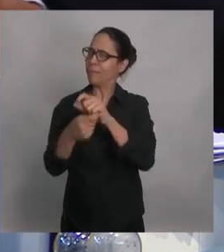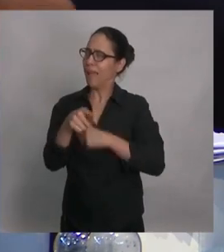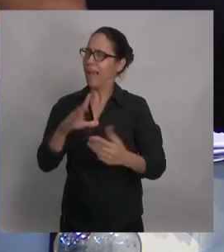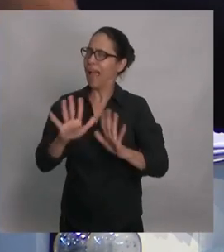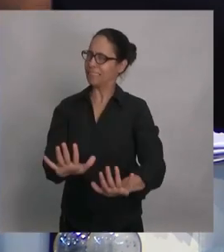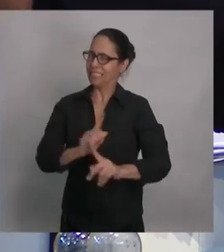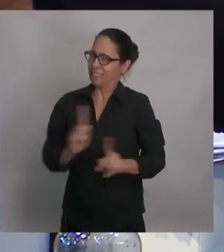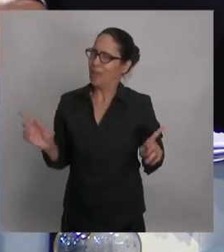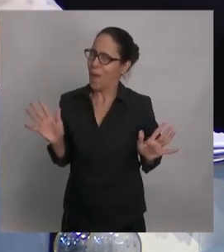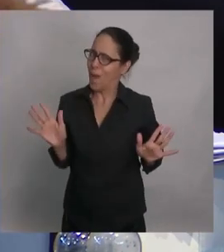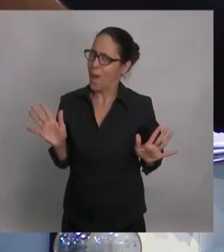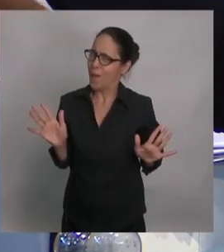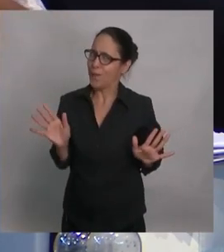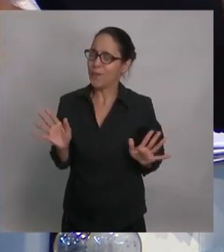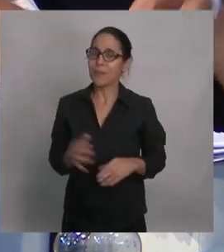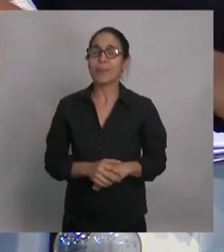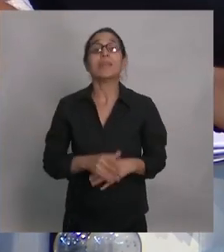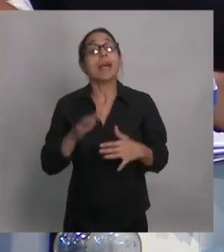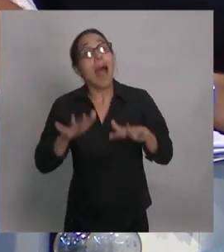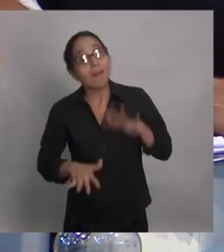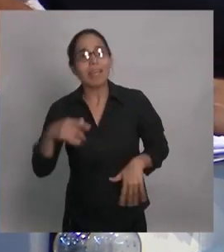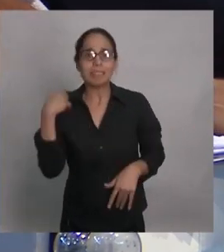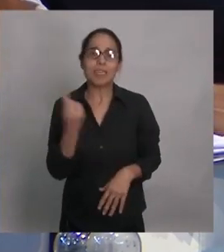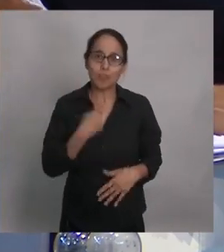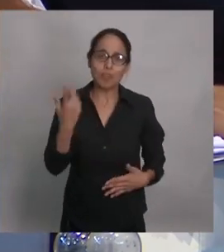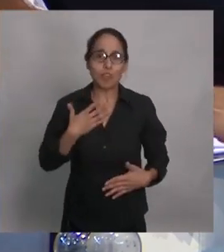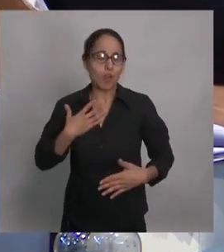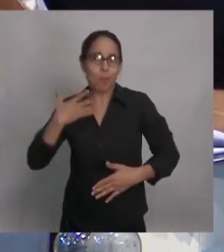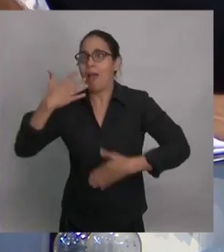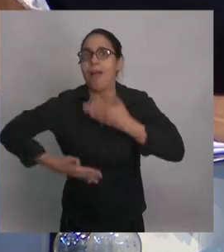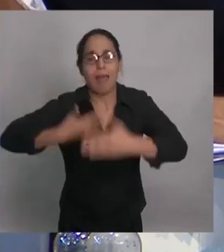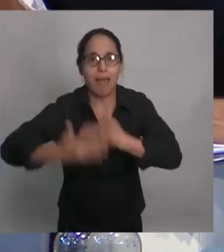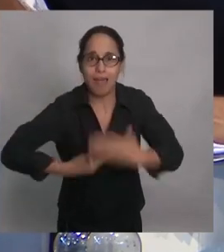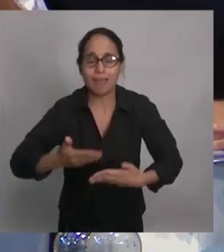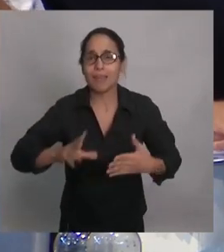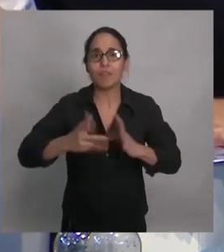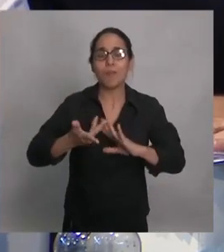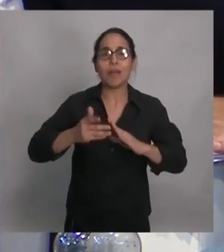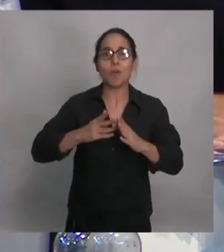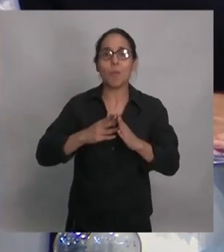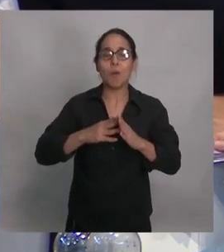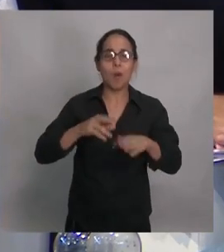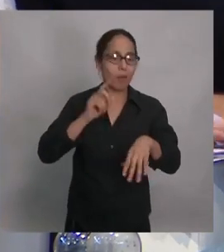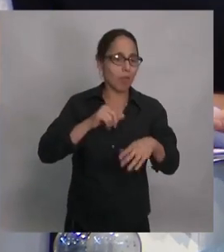nos pasamos de rosca y fuimos al extremo contrario.